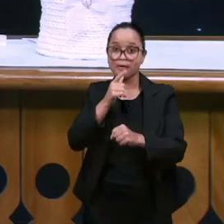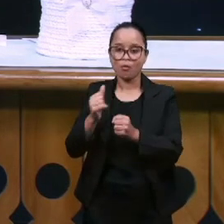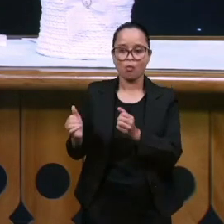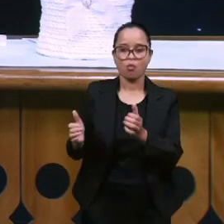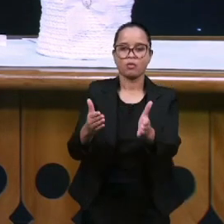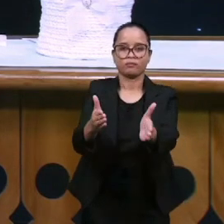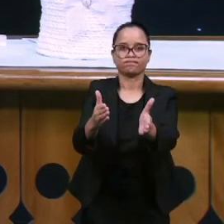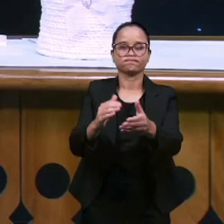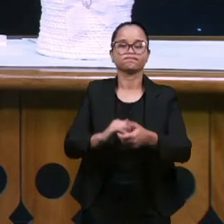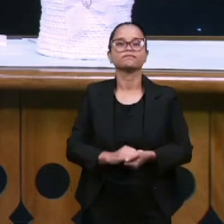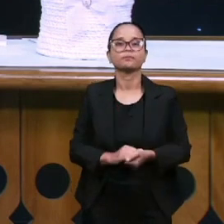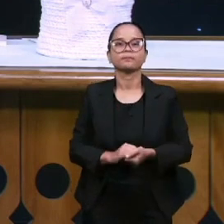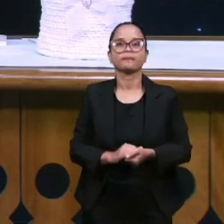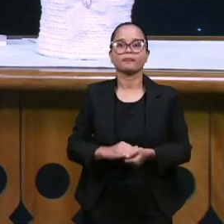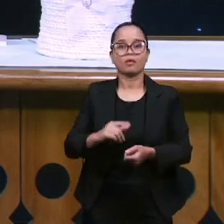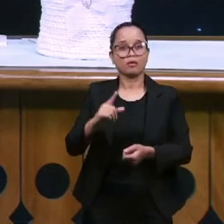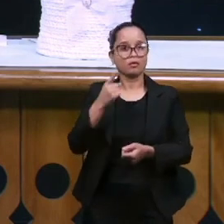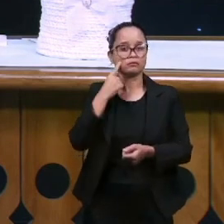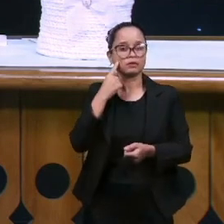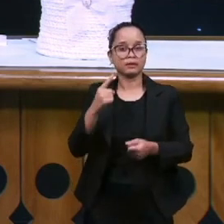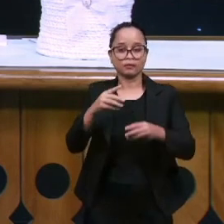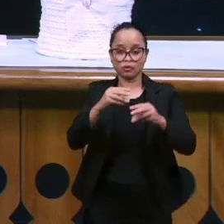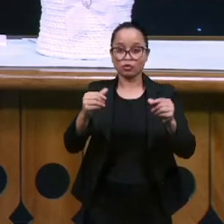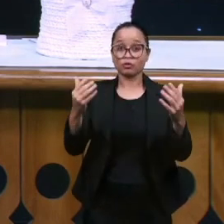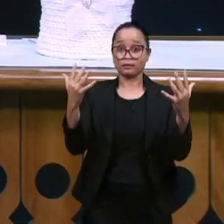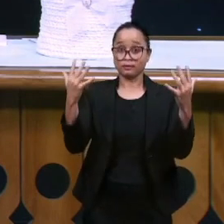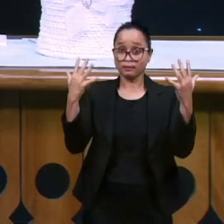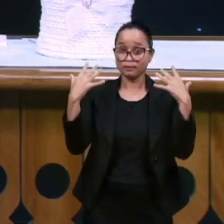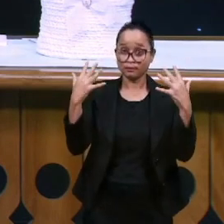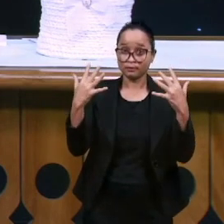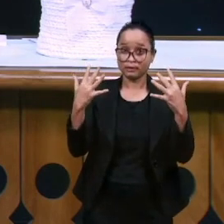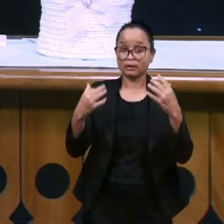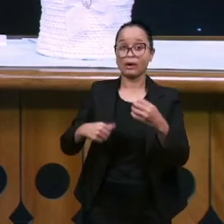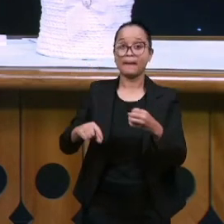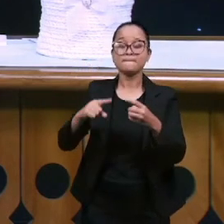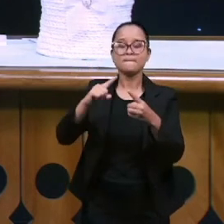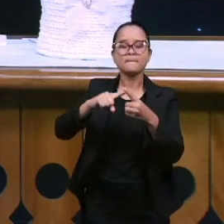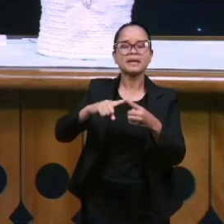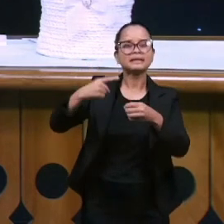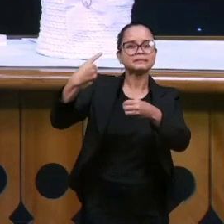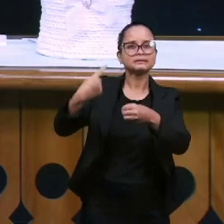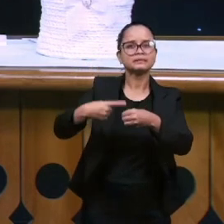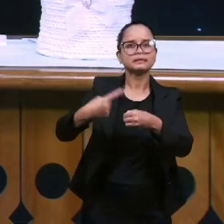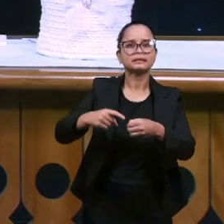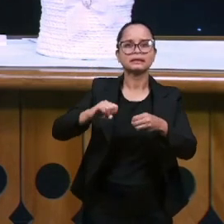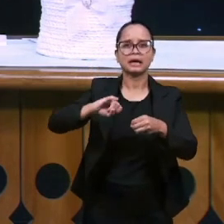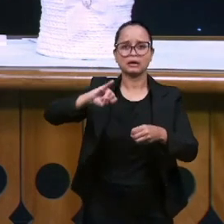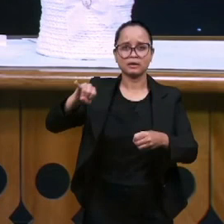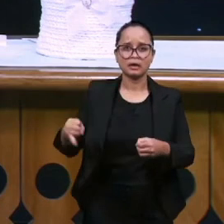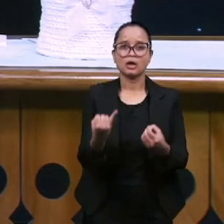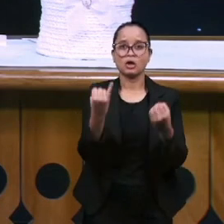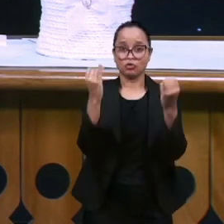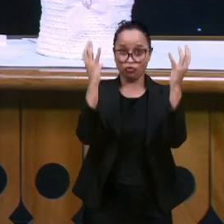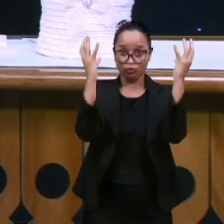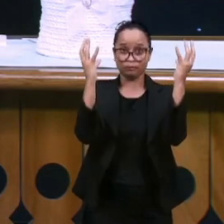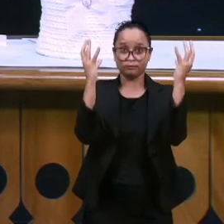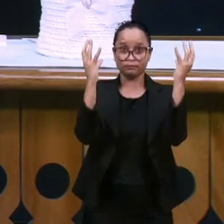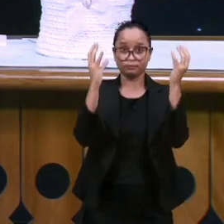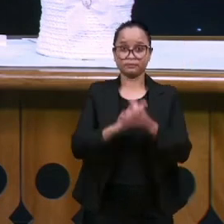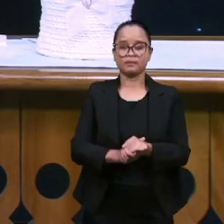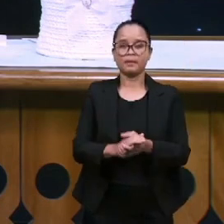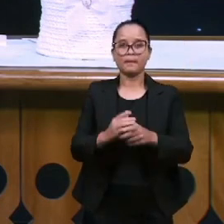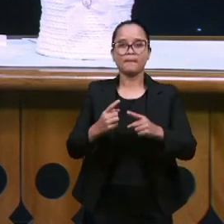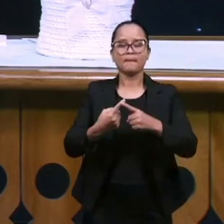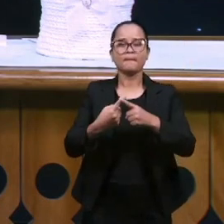desierto, y ellos iban a entrar en la ciudad de Jericó, a todo el territorio que iba a ser la primera ciudad, pero estaba el río